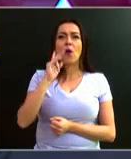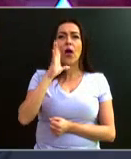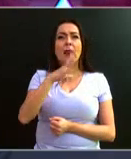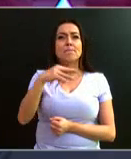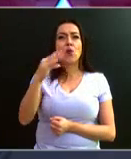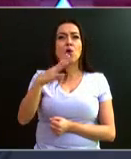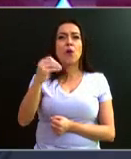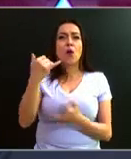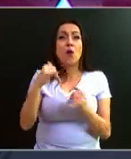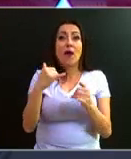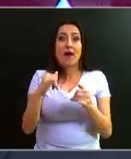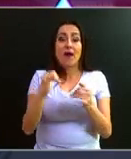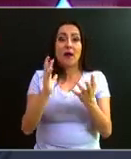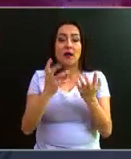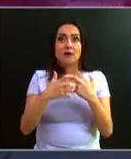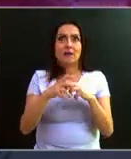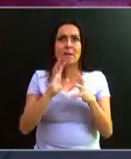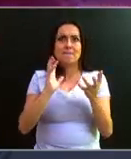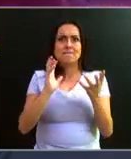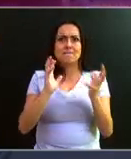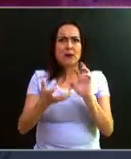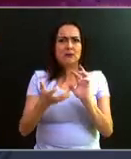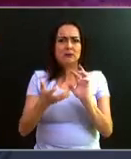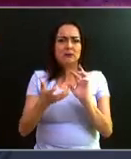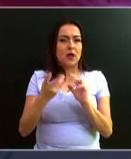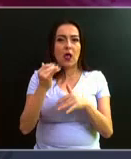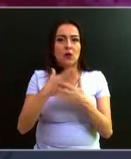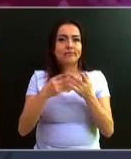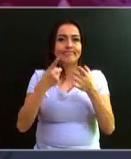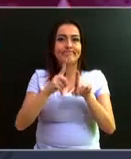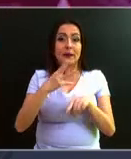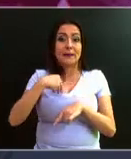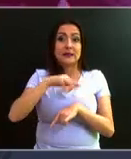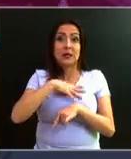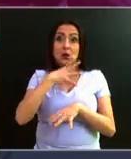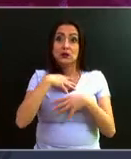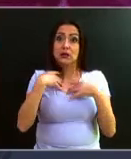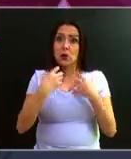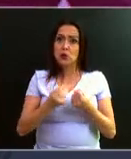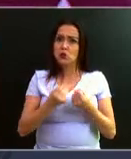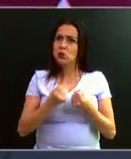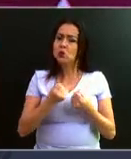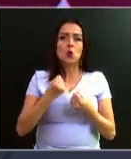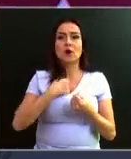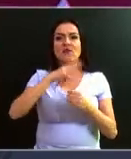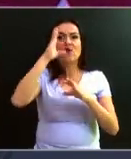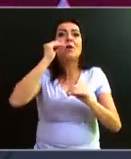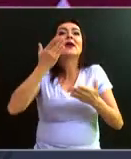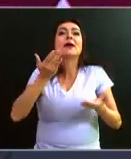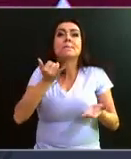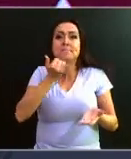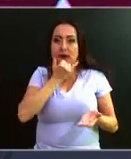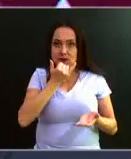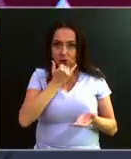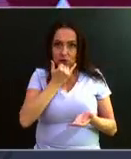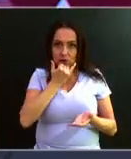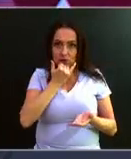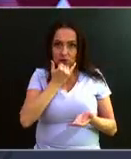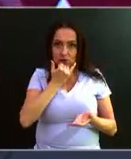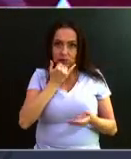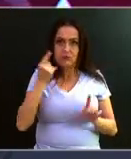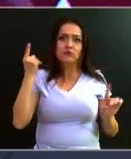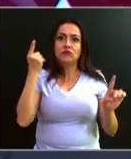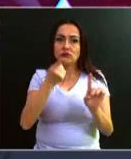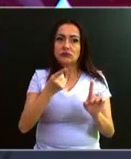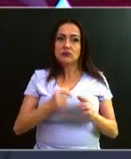el Pulpo tuviera un nuevo incidente. El Ministerio de Salud aún no comunica qué fue lo que sucedió a ciencia